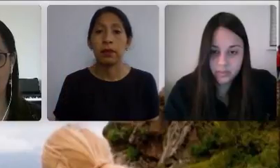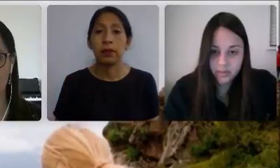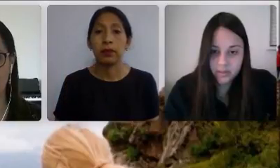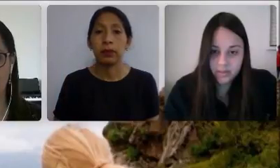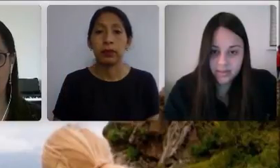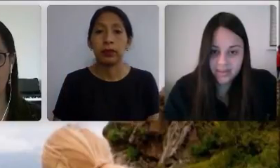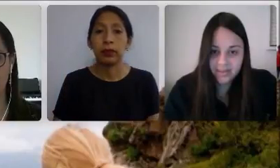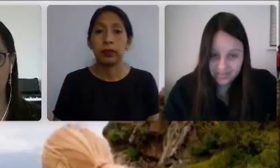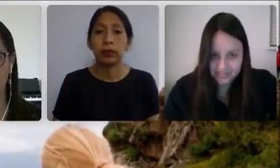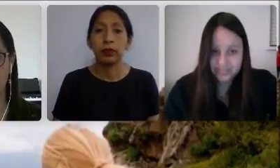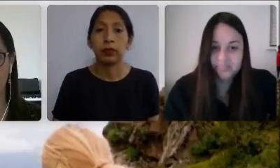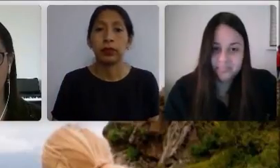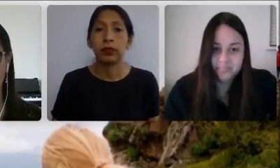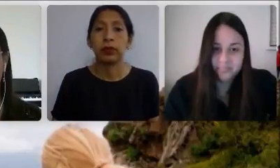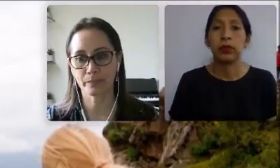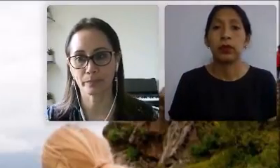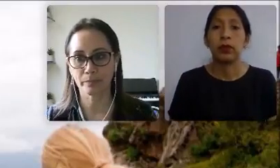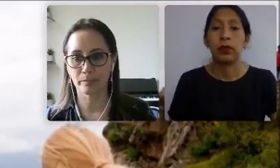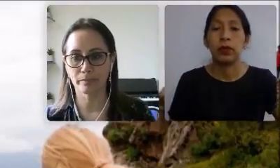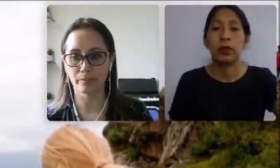Hola, Fiorella, gracias.